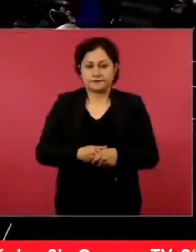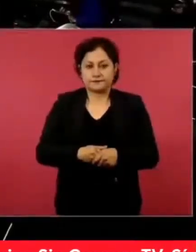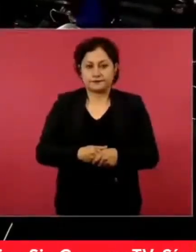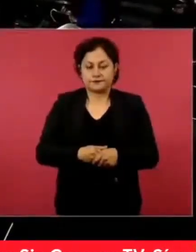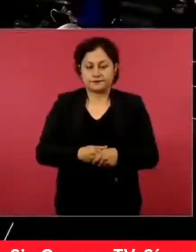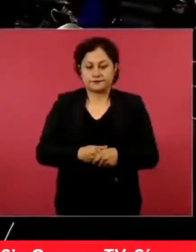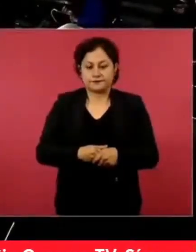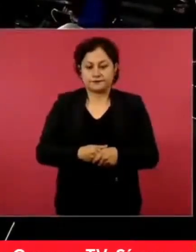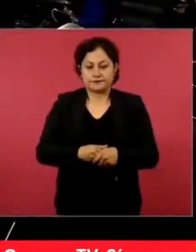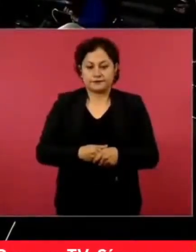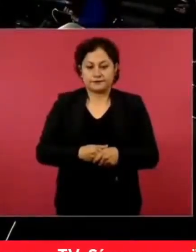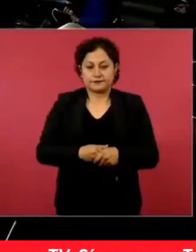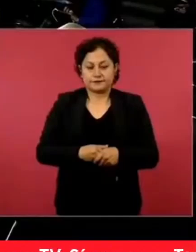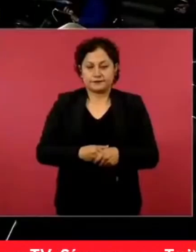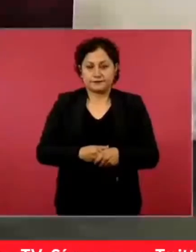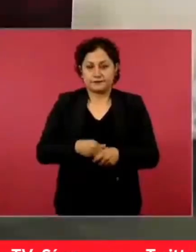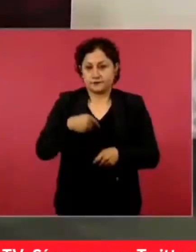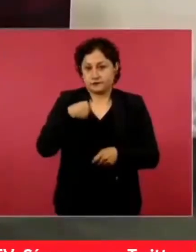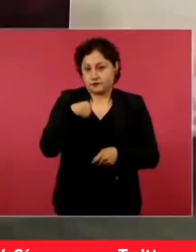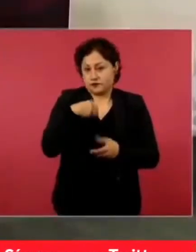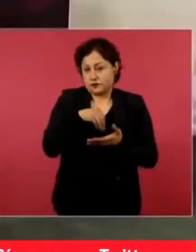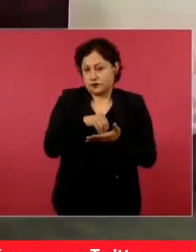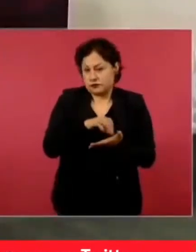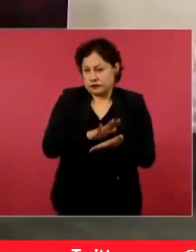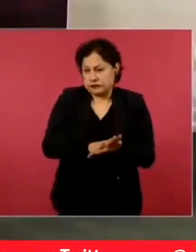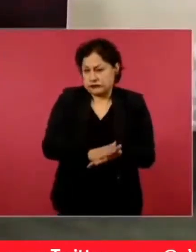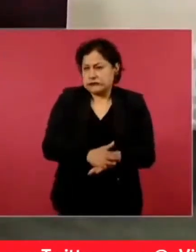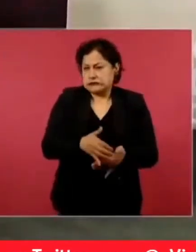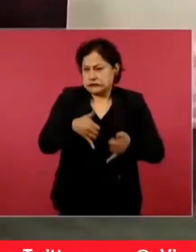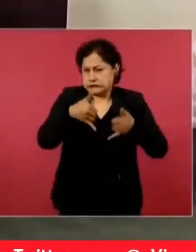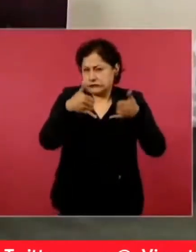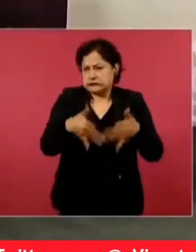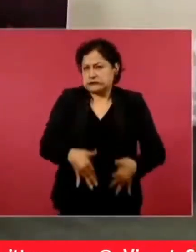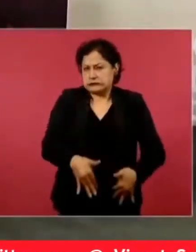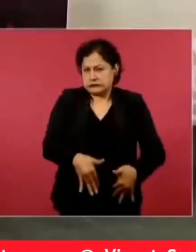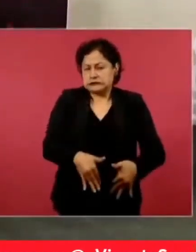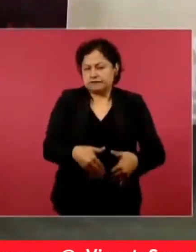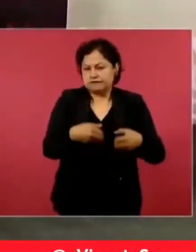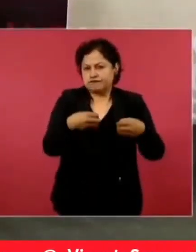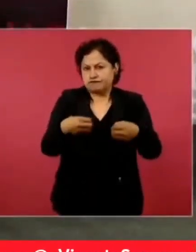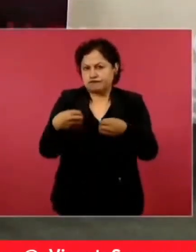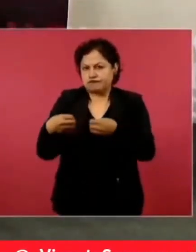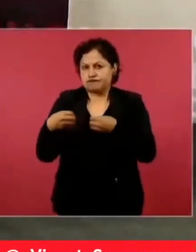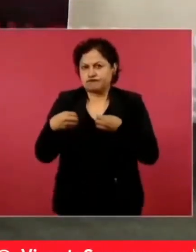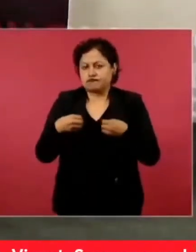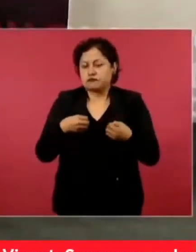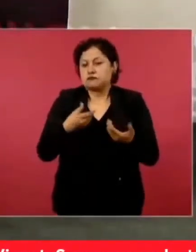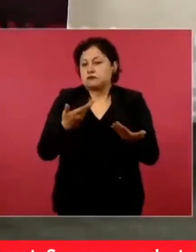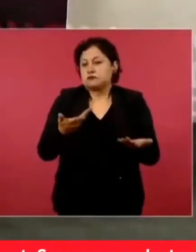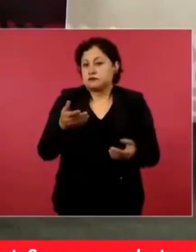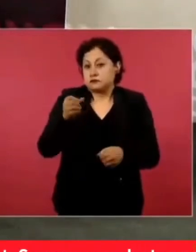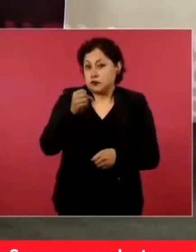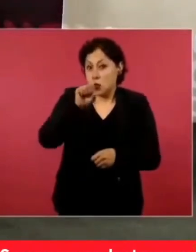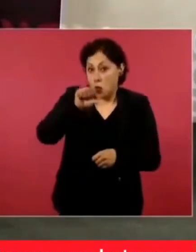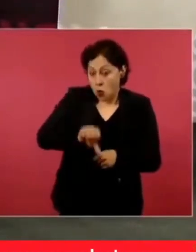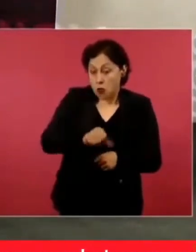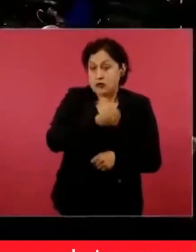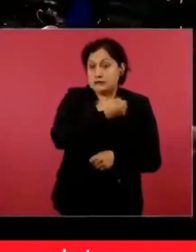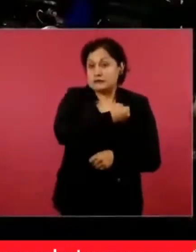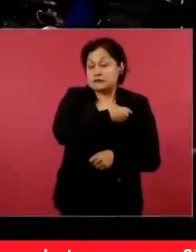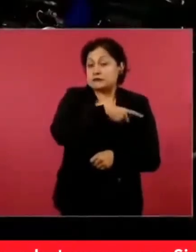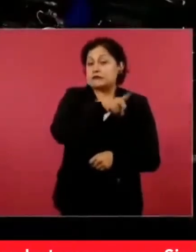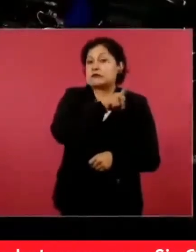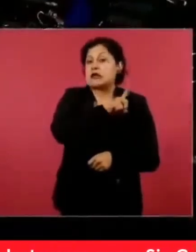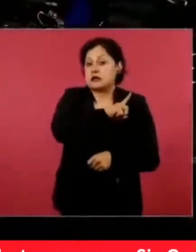tengo una agenda bastante cargada. Tenemos lo de salud hoy, que hay